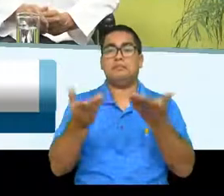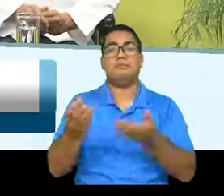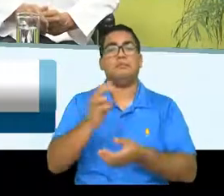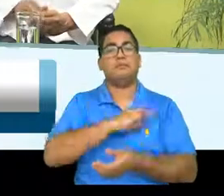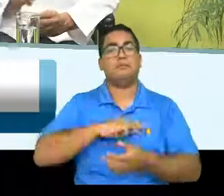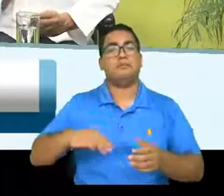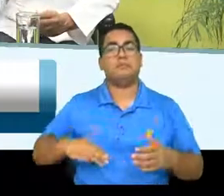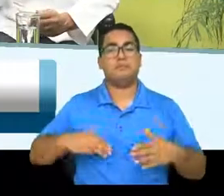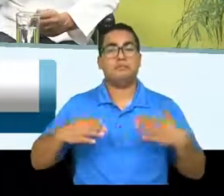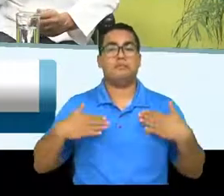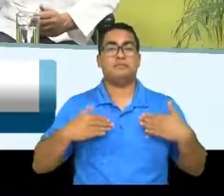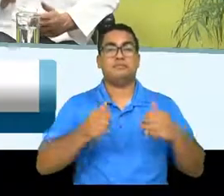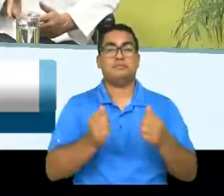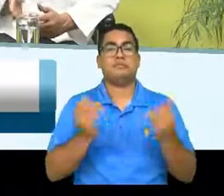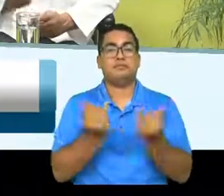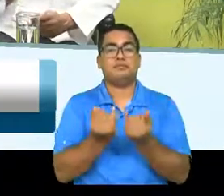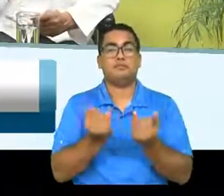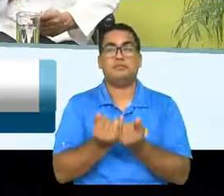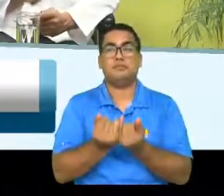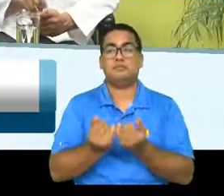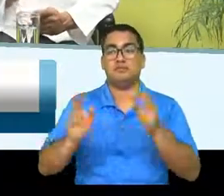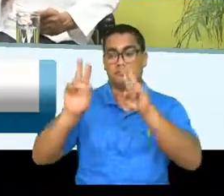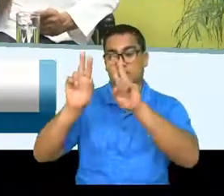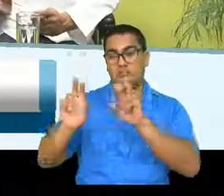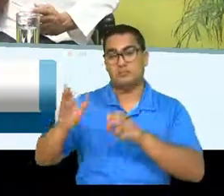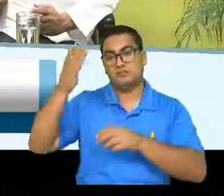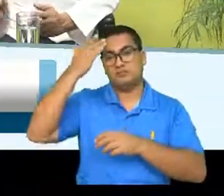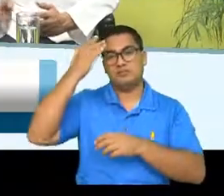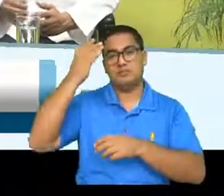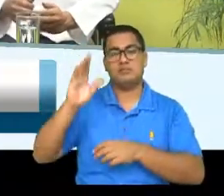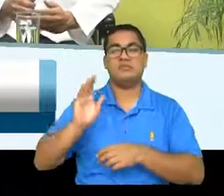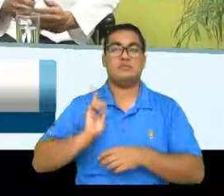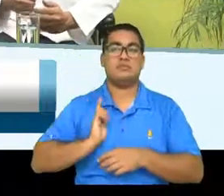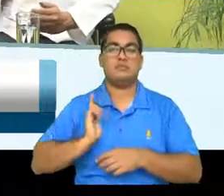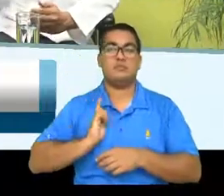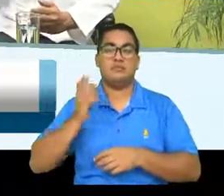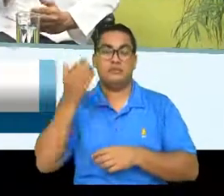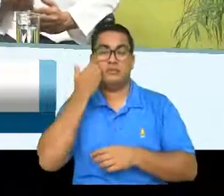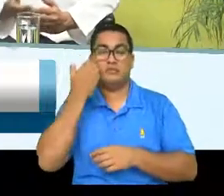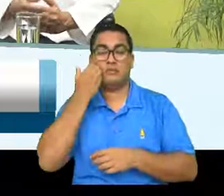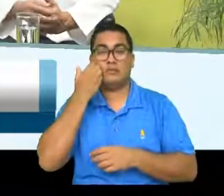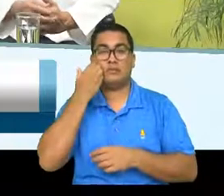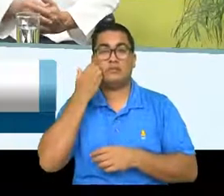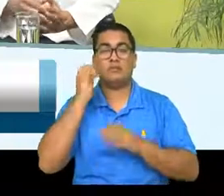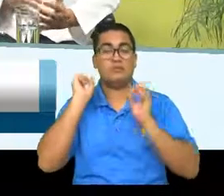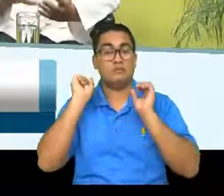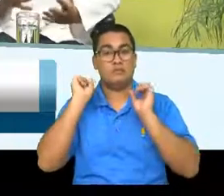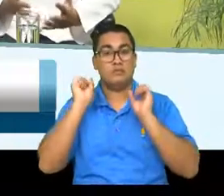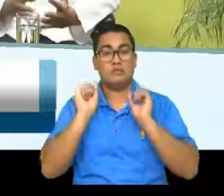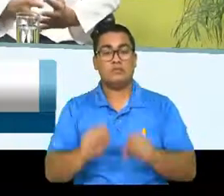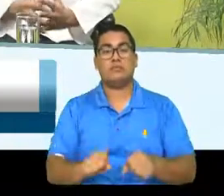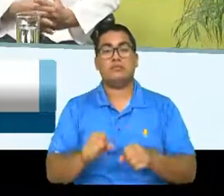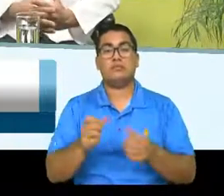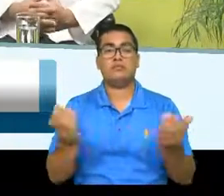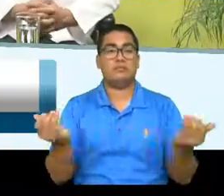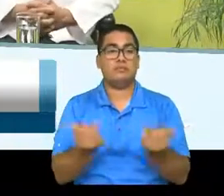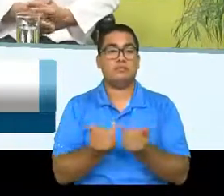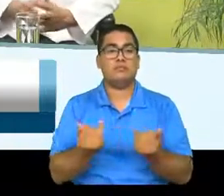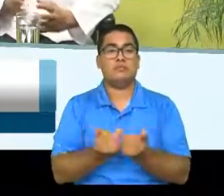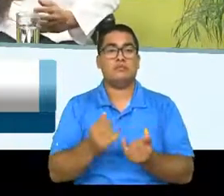ministerio, así como el diagnóstico, saber si tenés o no la enfermedad, está a disposición y nosotros